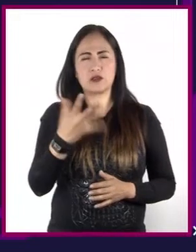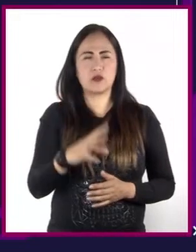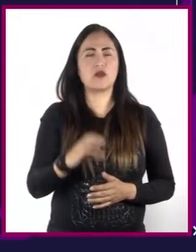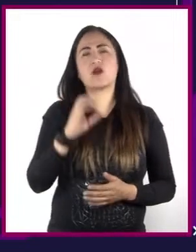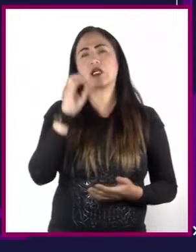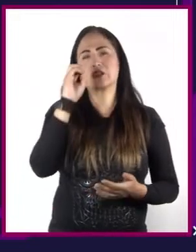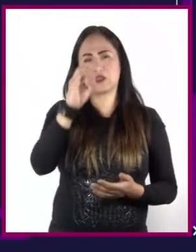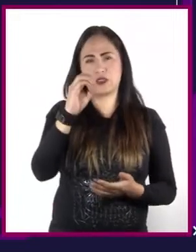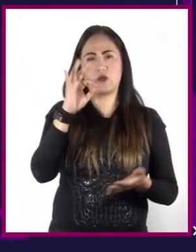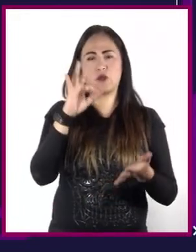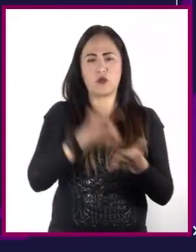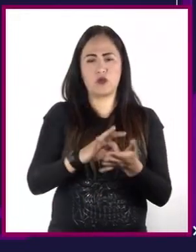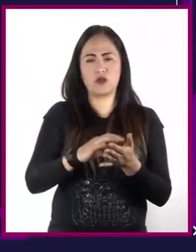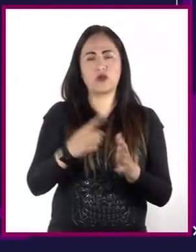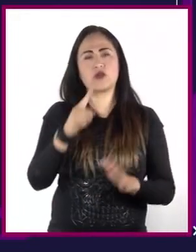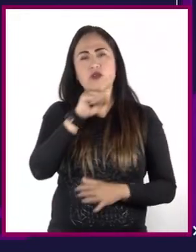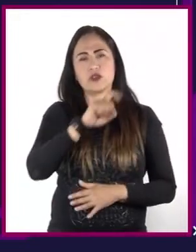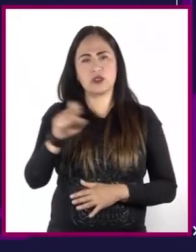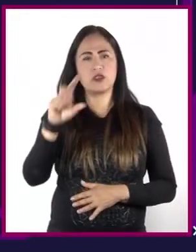aproximadamente igual a